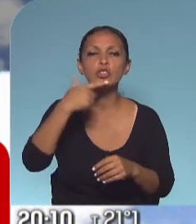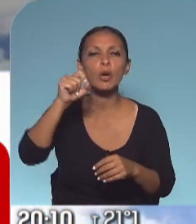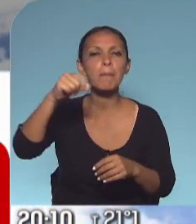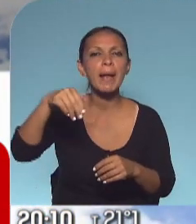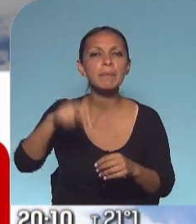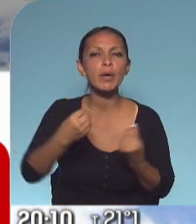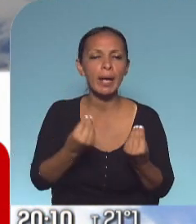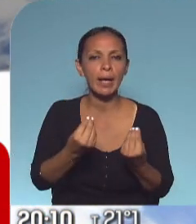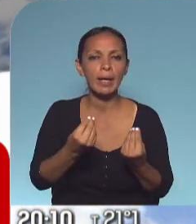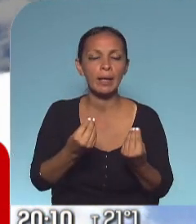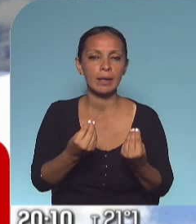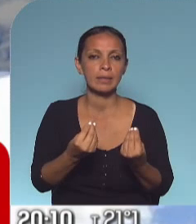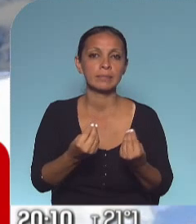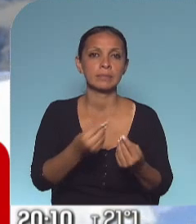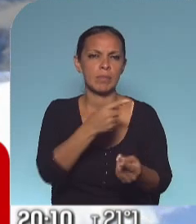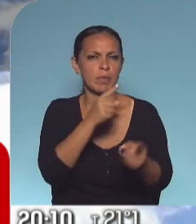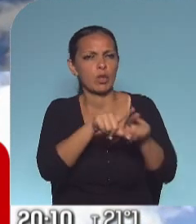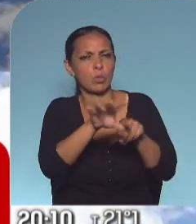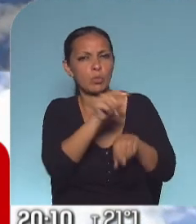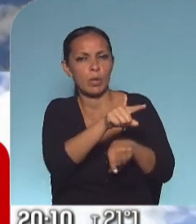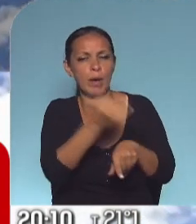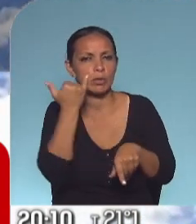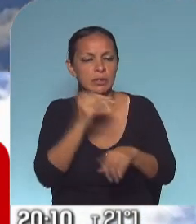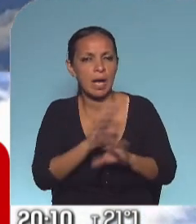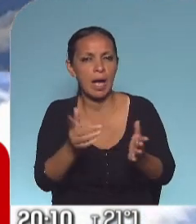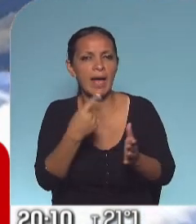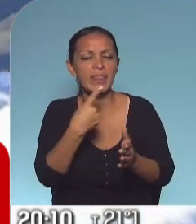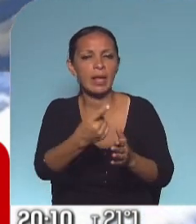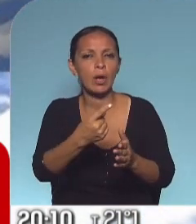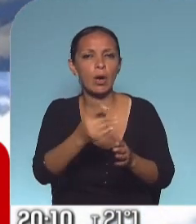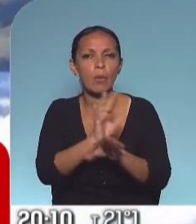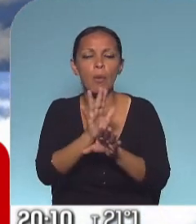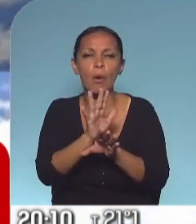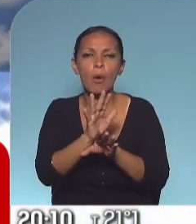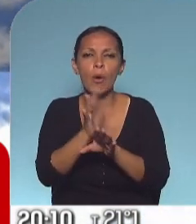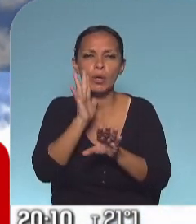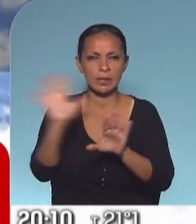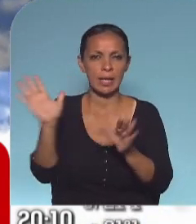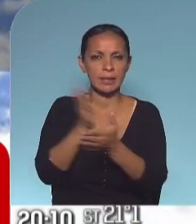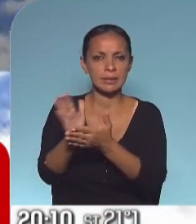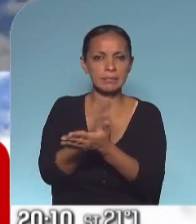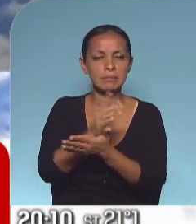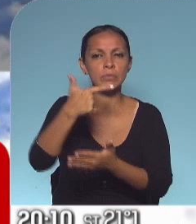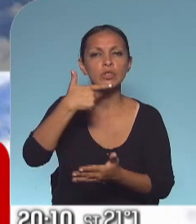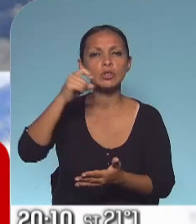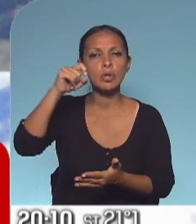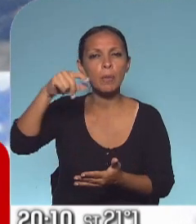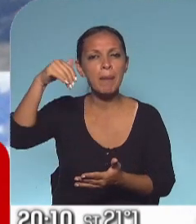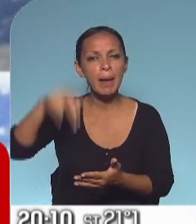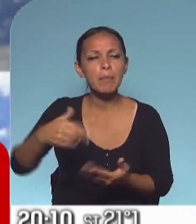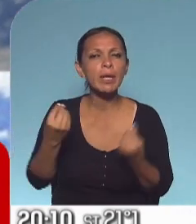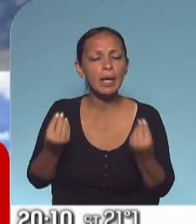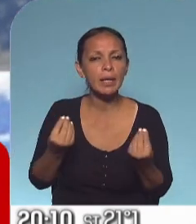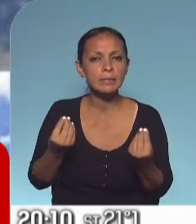ya, tu hermano, digo, ya lo puso, según él, en un coso ciego, no tiene nada que ver con Socma? ¿Por qué hay no, porque según